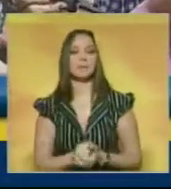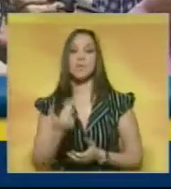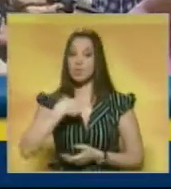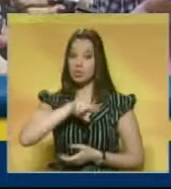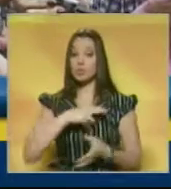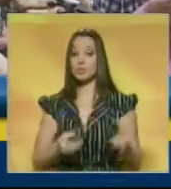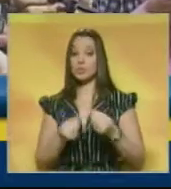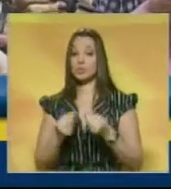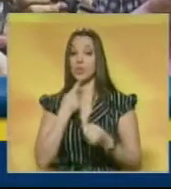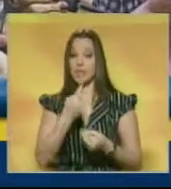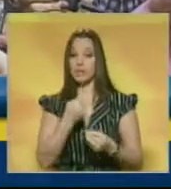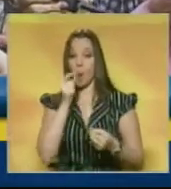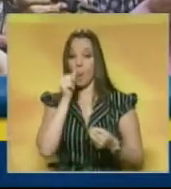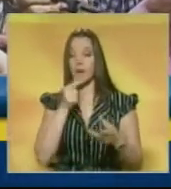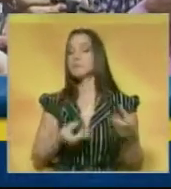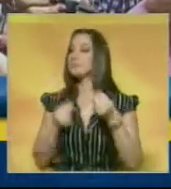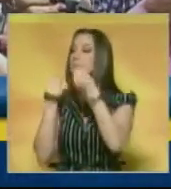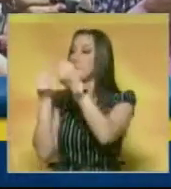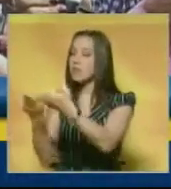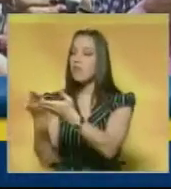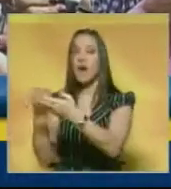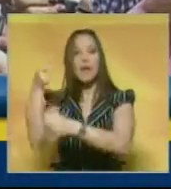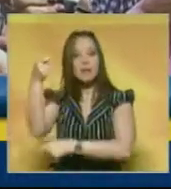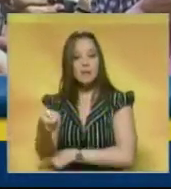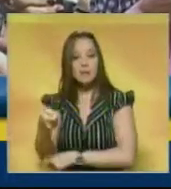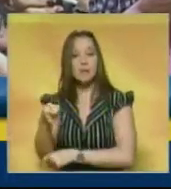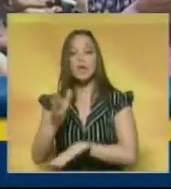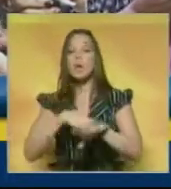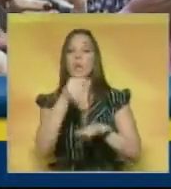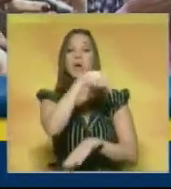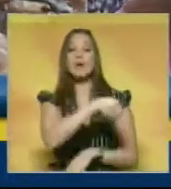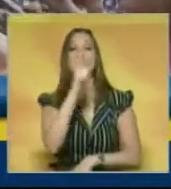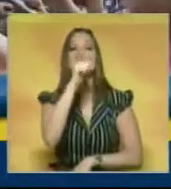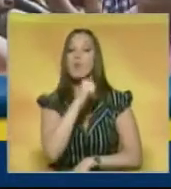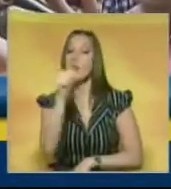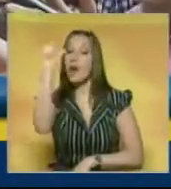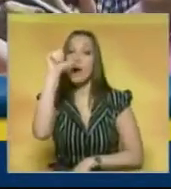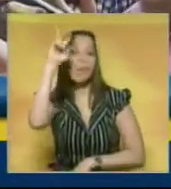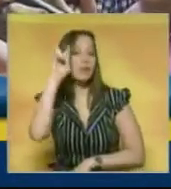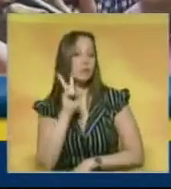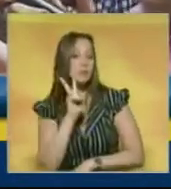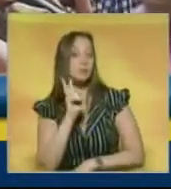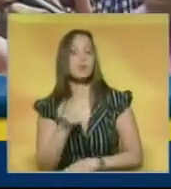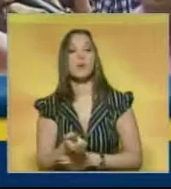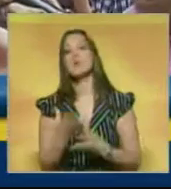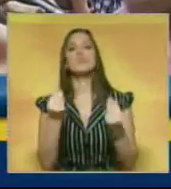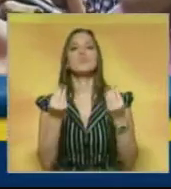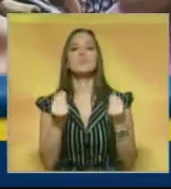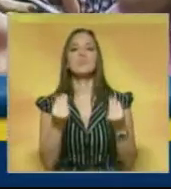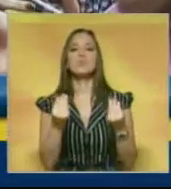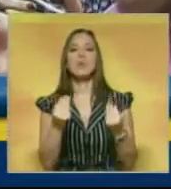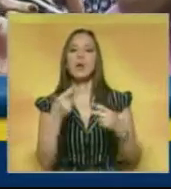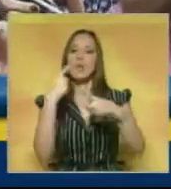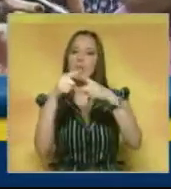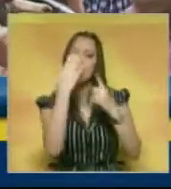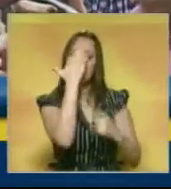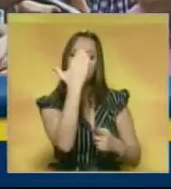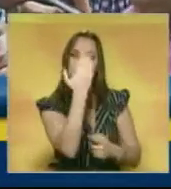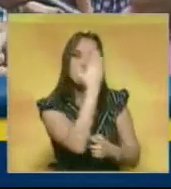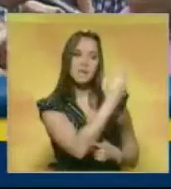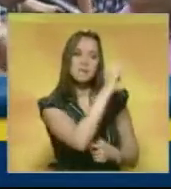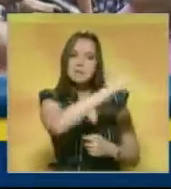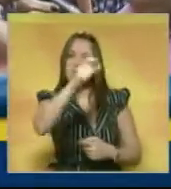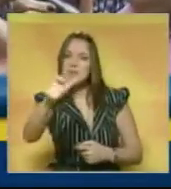municipales por prestación deficiente del servicio de agua potable en nuestro municipio. Muchos de nuestros vecinos tienen la